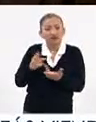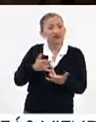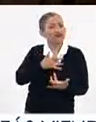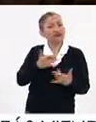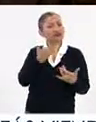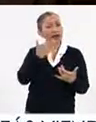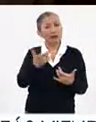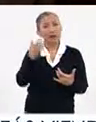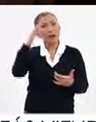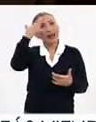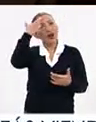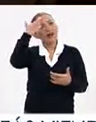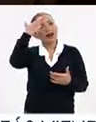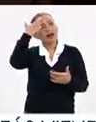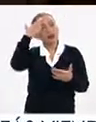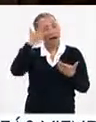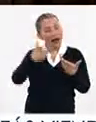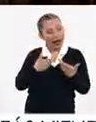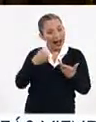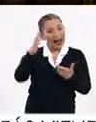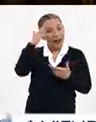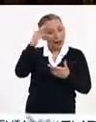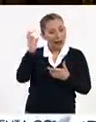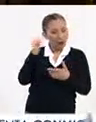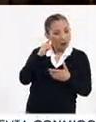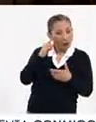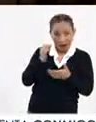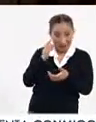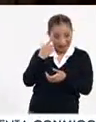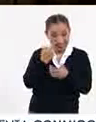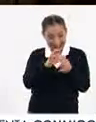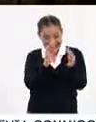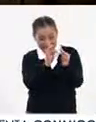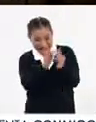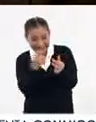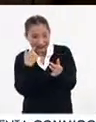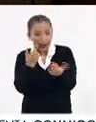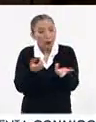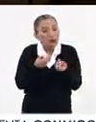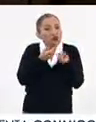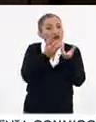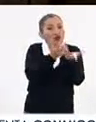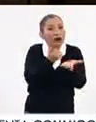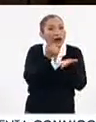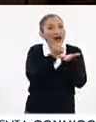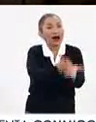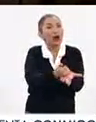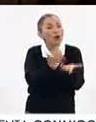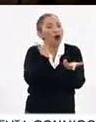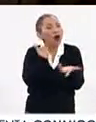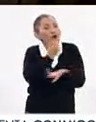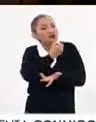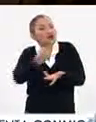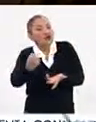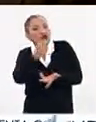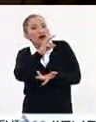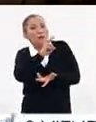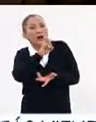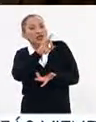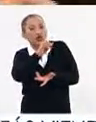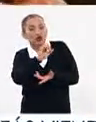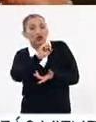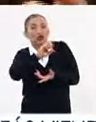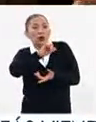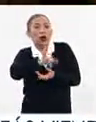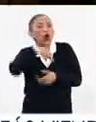el de recordar, el de ponernos en la boca, el de poner en la oreja de los amigos, de los camaradas, la sonoridad de unos versos de Sor Juana, ¿no?